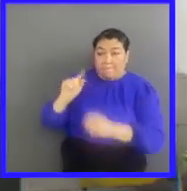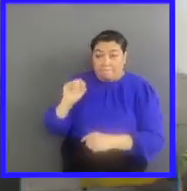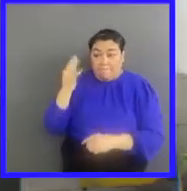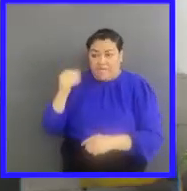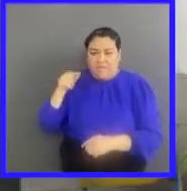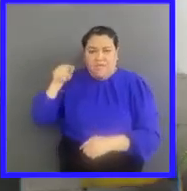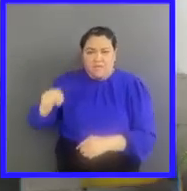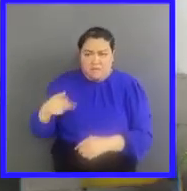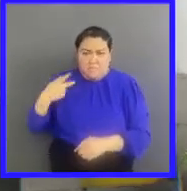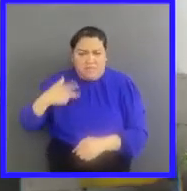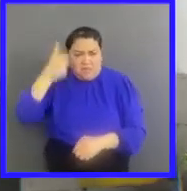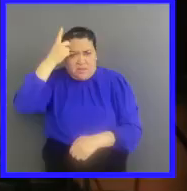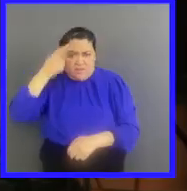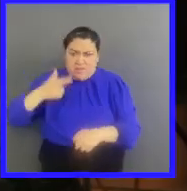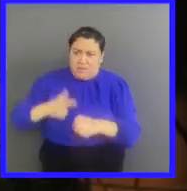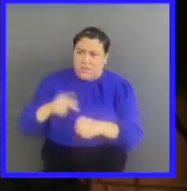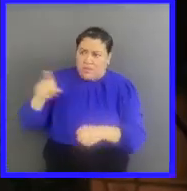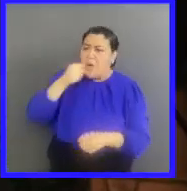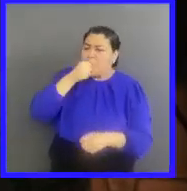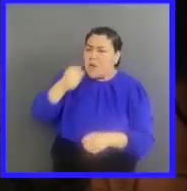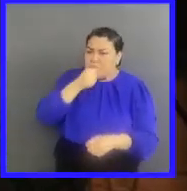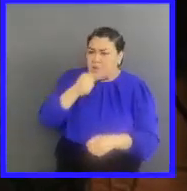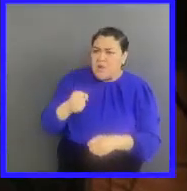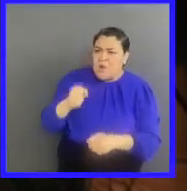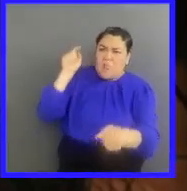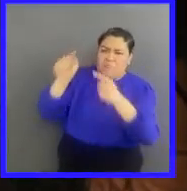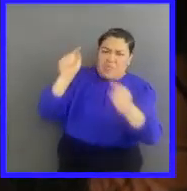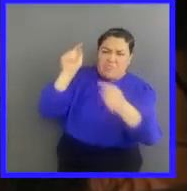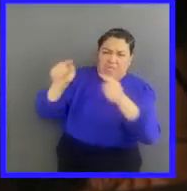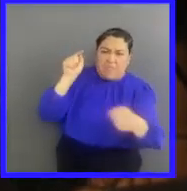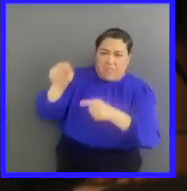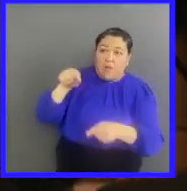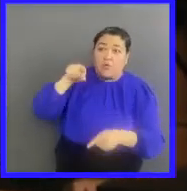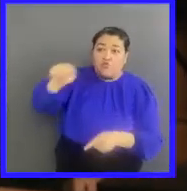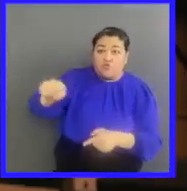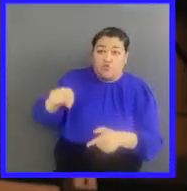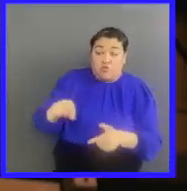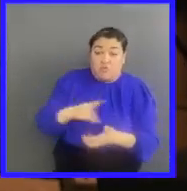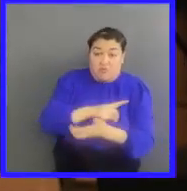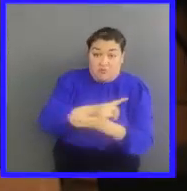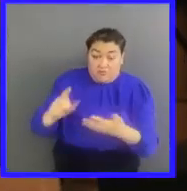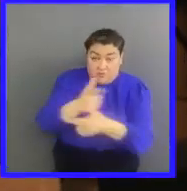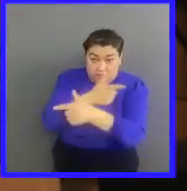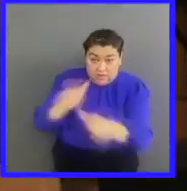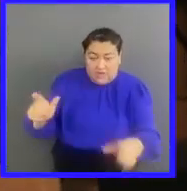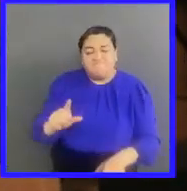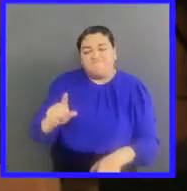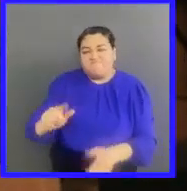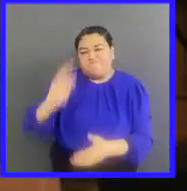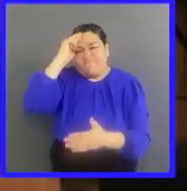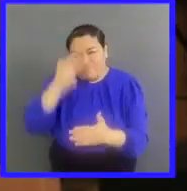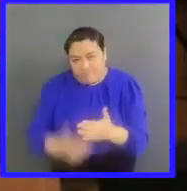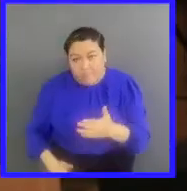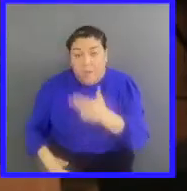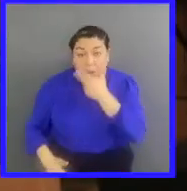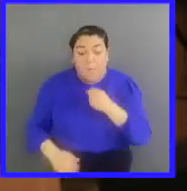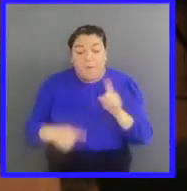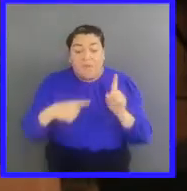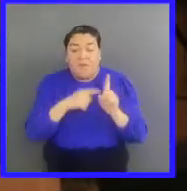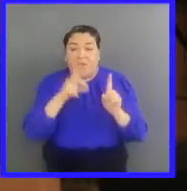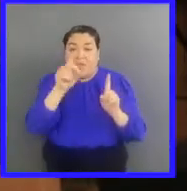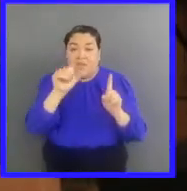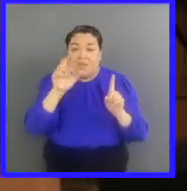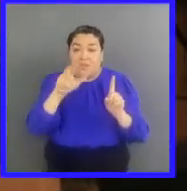del medio Códice, violó el derecho a la libertad de expresión. Las declaraciones de Darío Benítez, determinó la